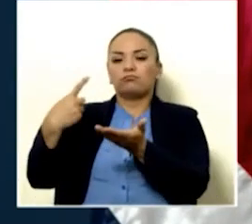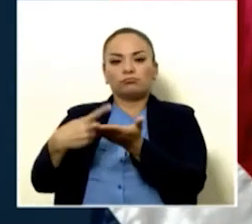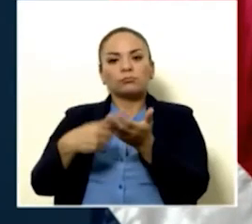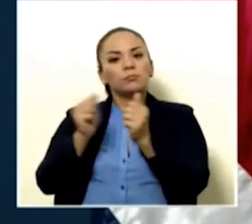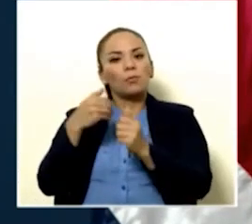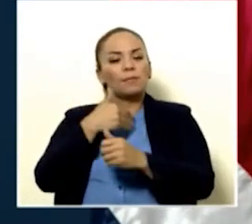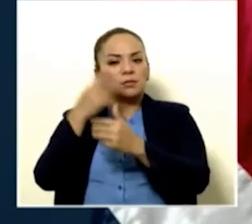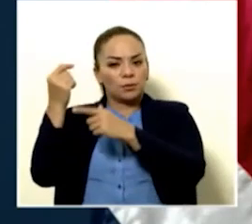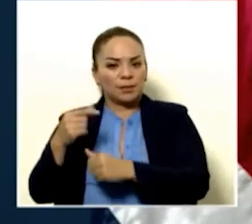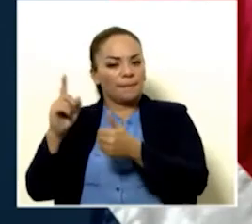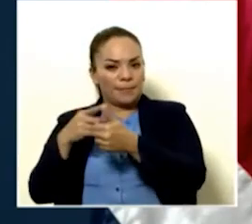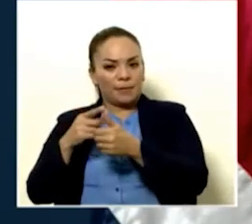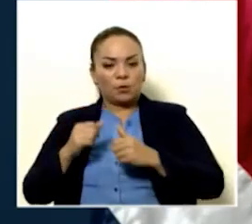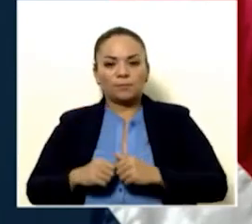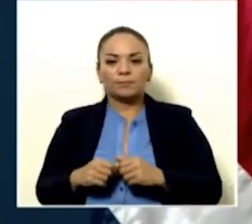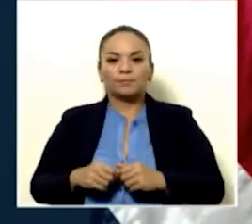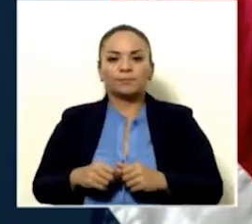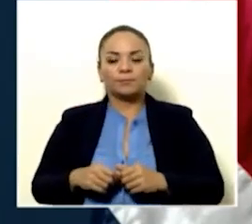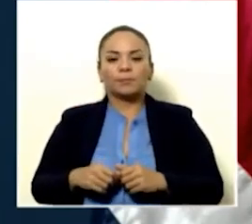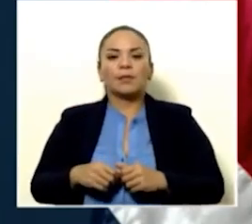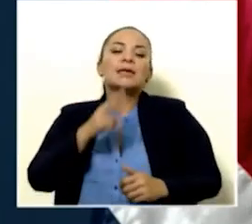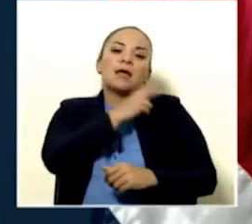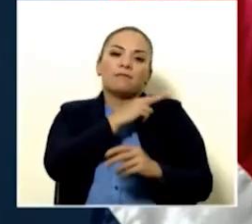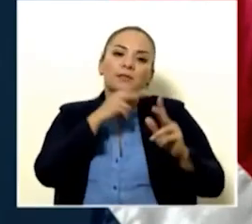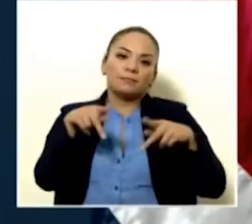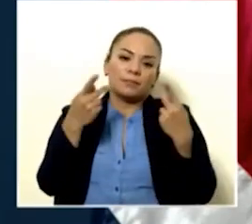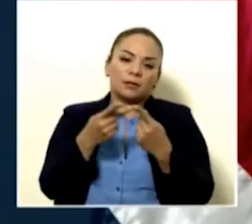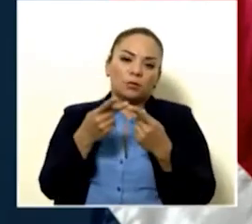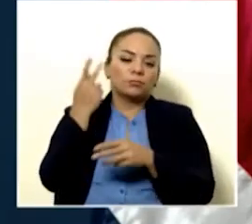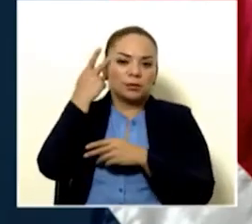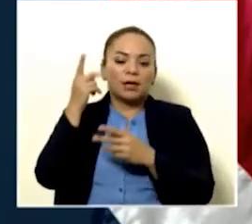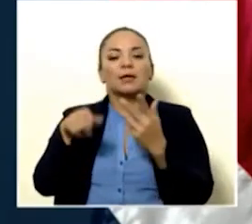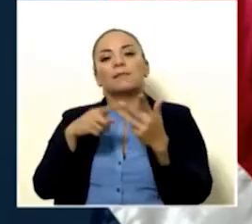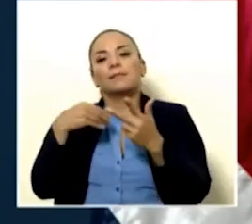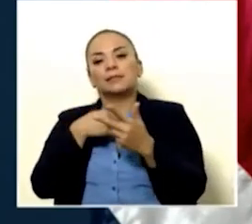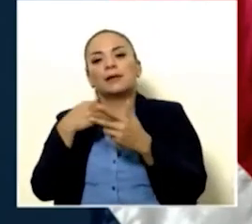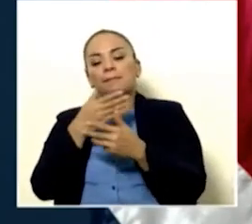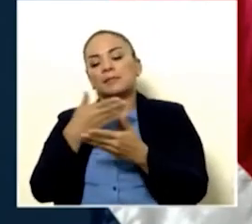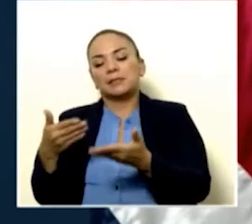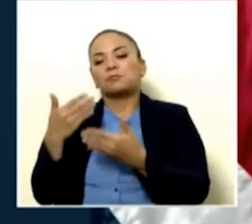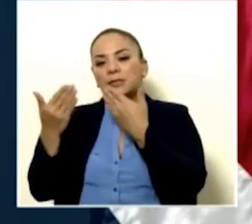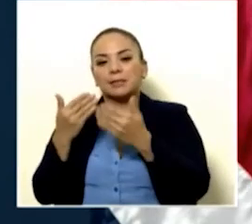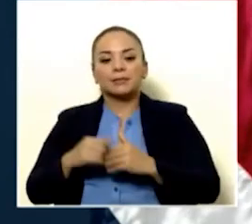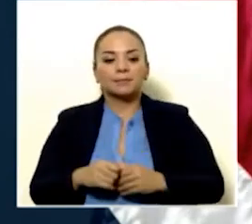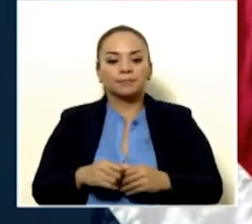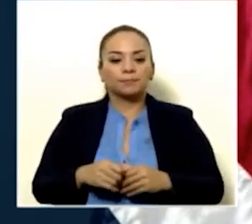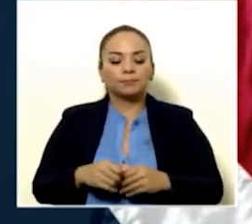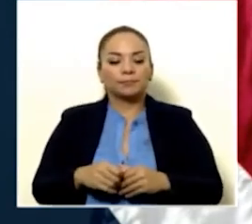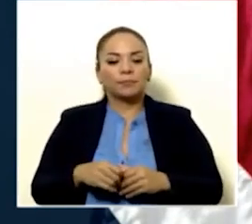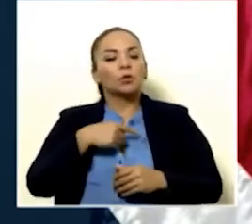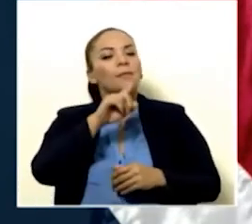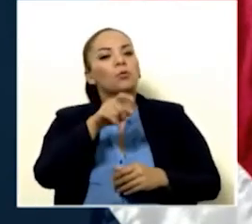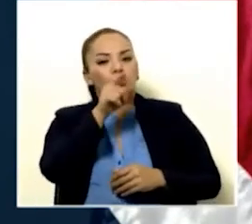Hacienda y la jefa de fracción y obviamente la ministra de la Presidencia. Muchas gracias. Y le consulto, presidente, en su